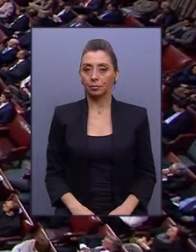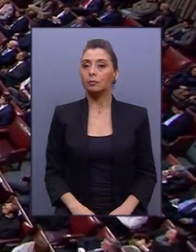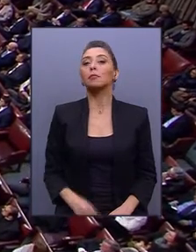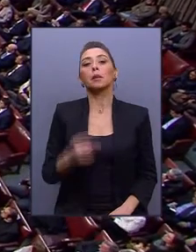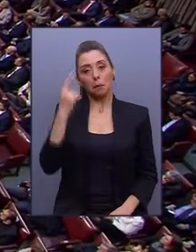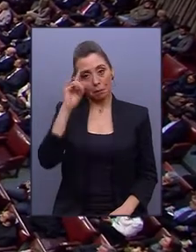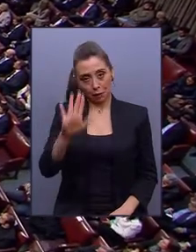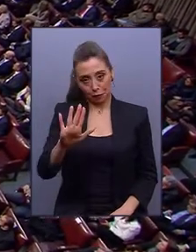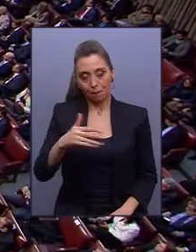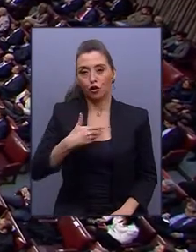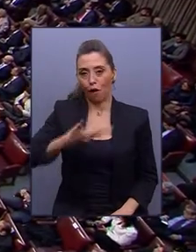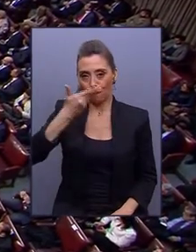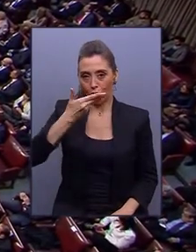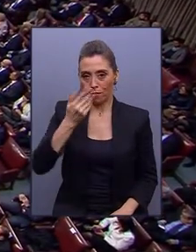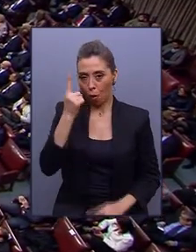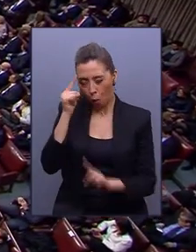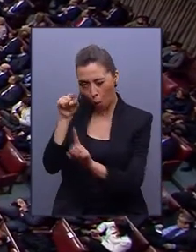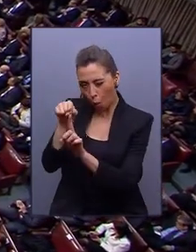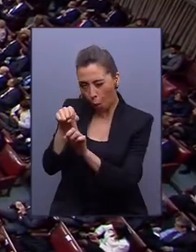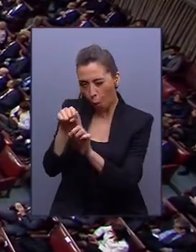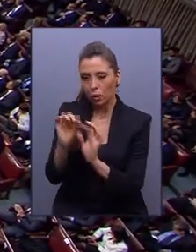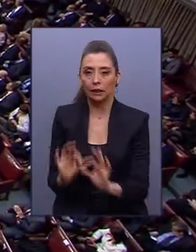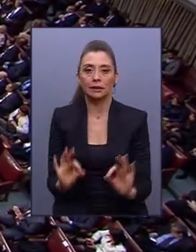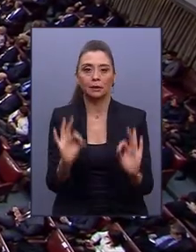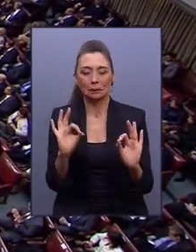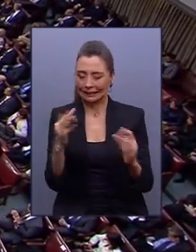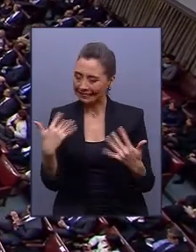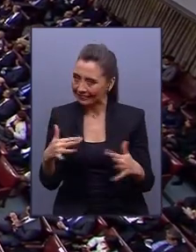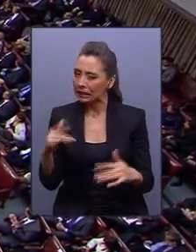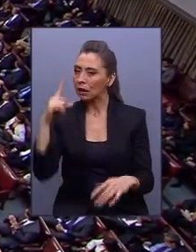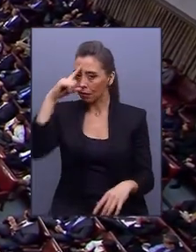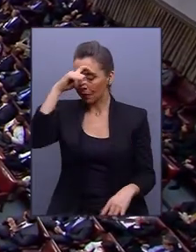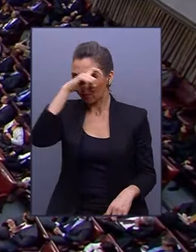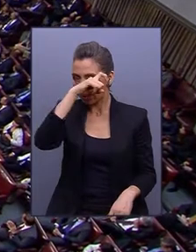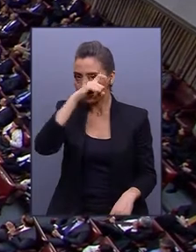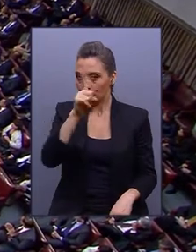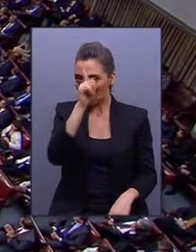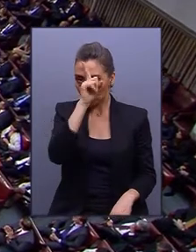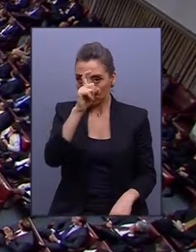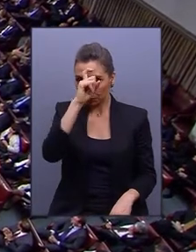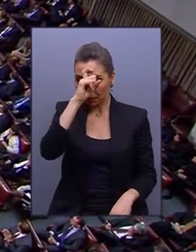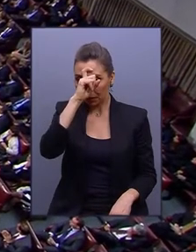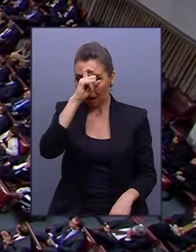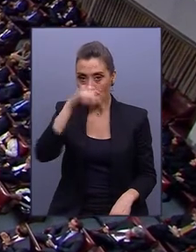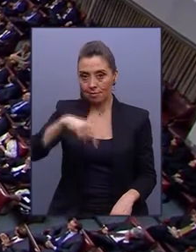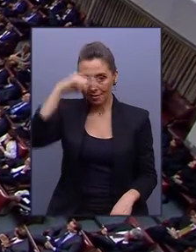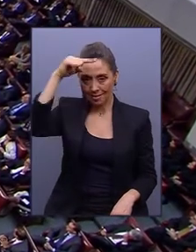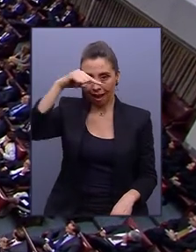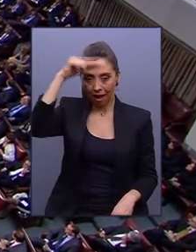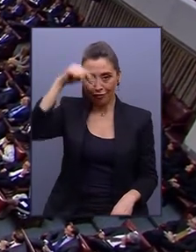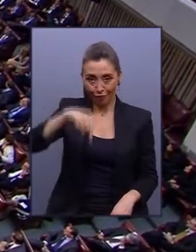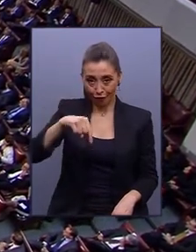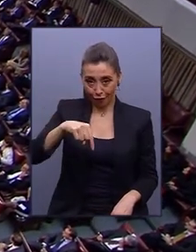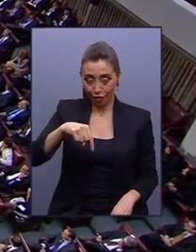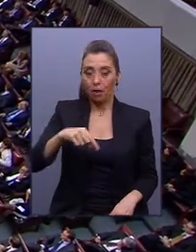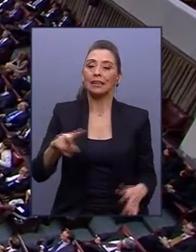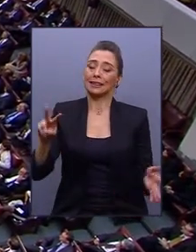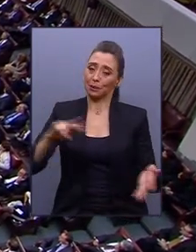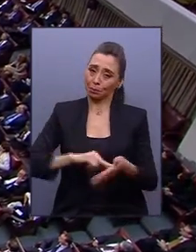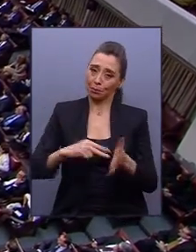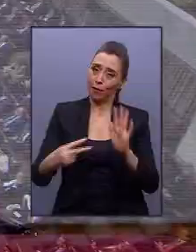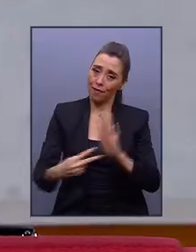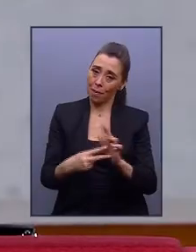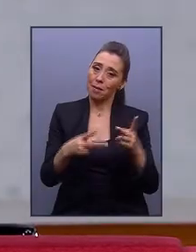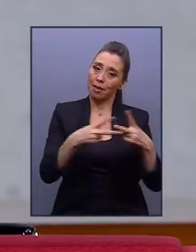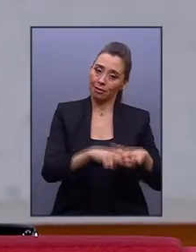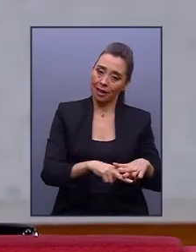Pero déjenme hablar de un caso que ha sido especialmente difícil, el Hospital de San Antonio. Hemos tenido problemas